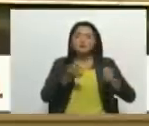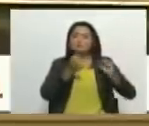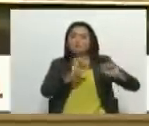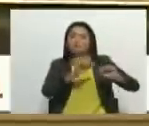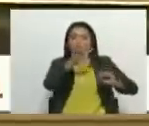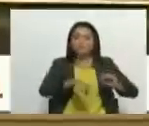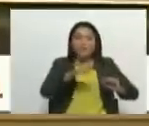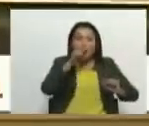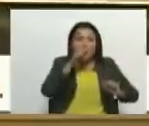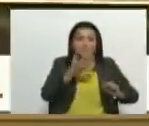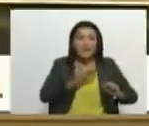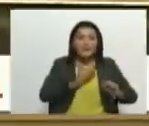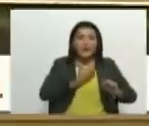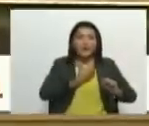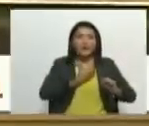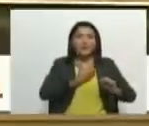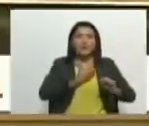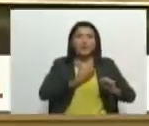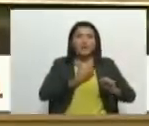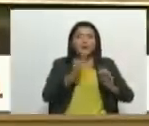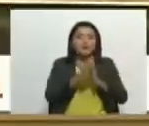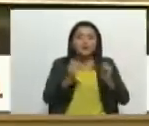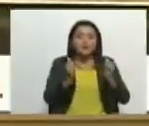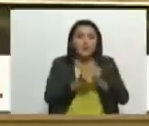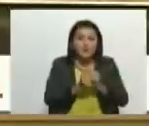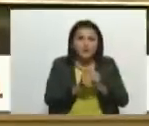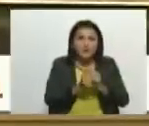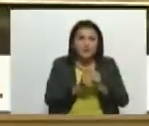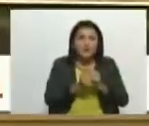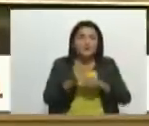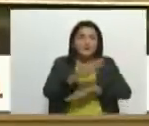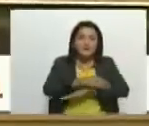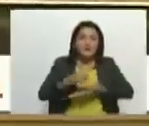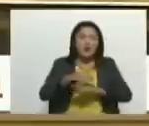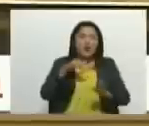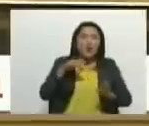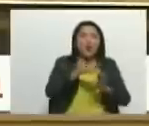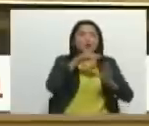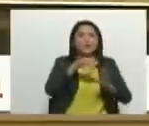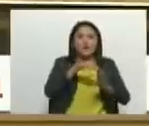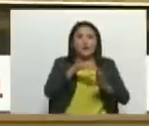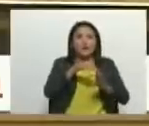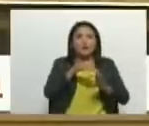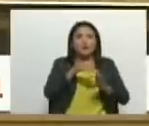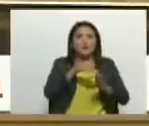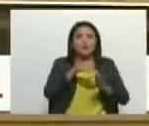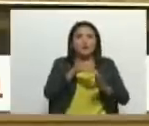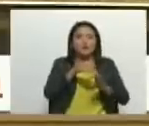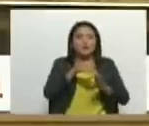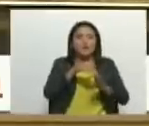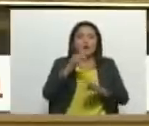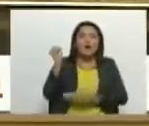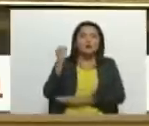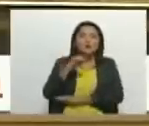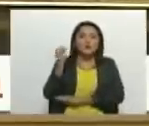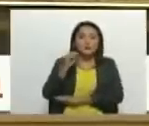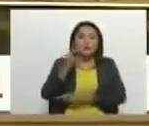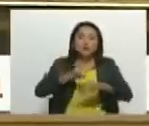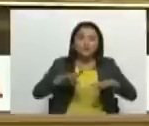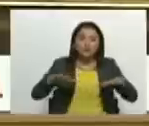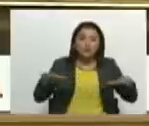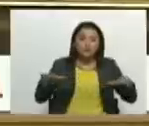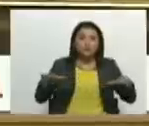declaraciones indignantes e intimidatorias en contra de niñas y niños con la condición de trastorno del espectro